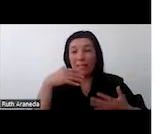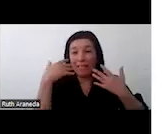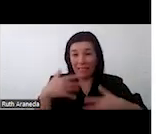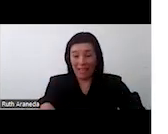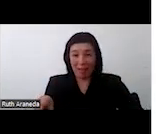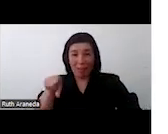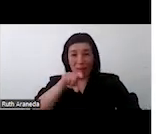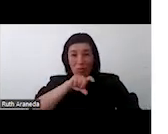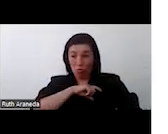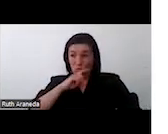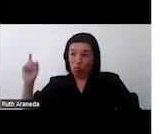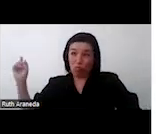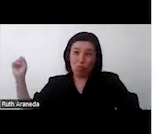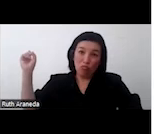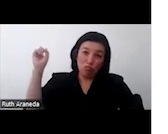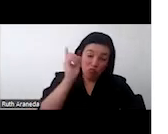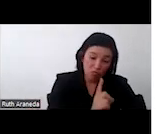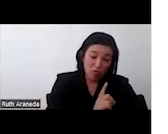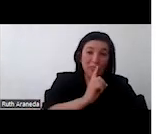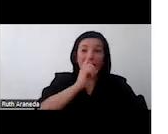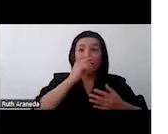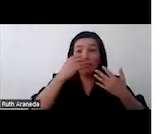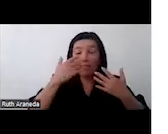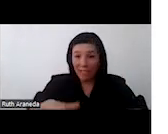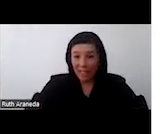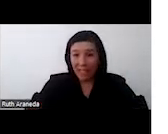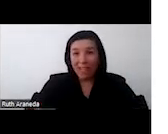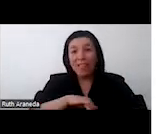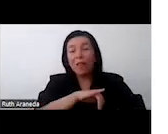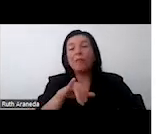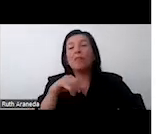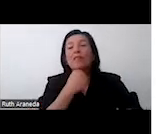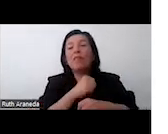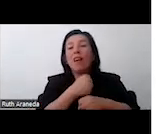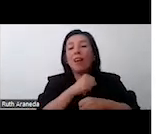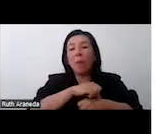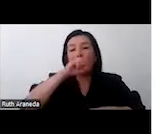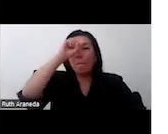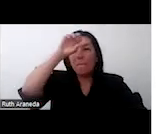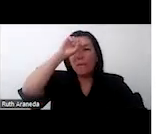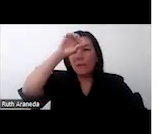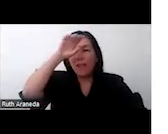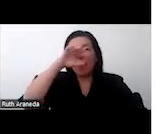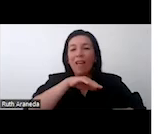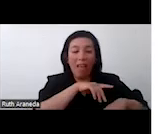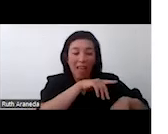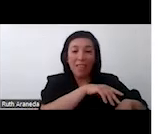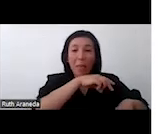de la invasión, ya existe la siguiente explotación también de los lavaderos de oro también del Marga